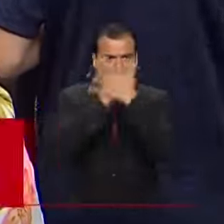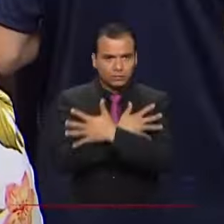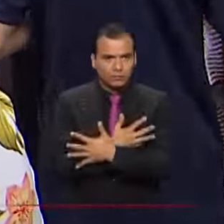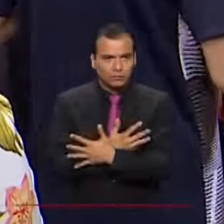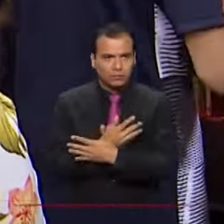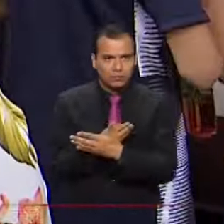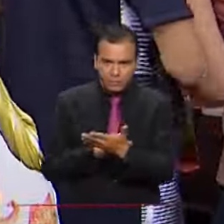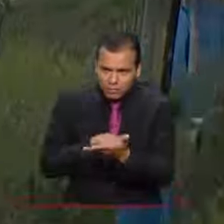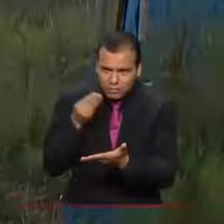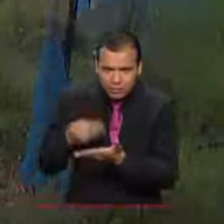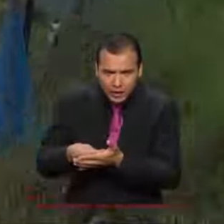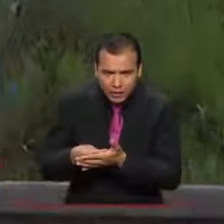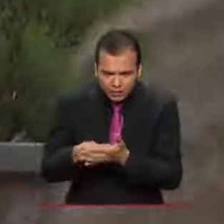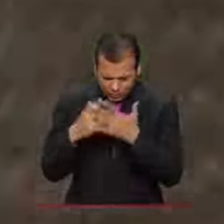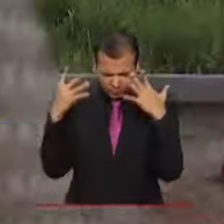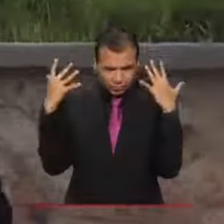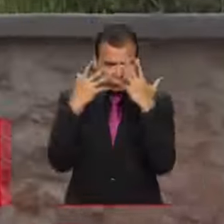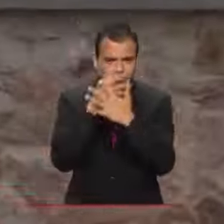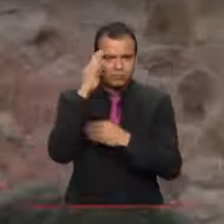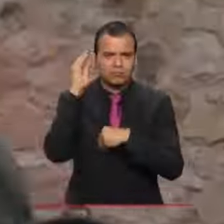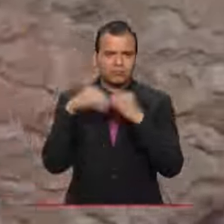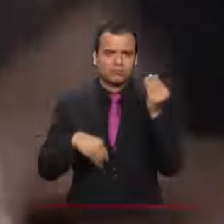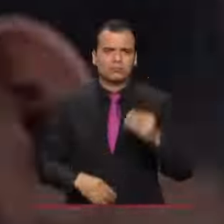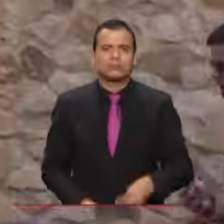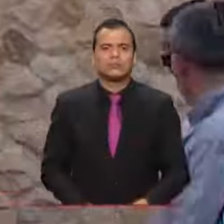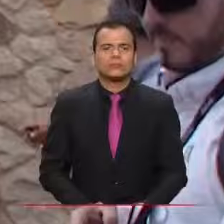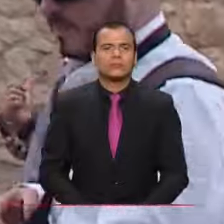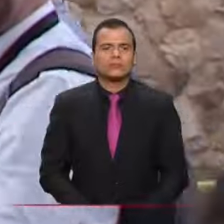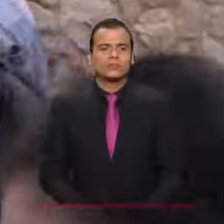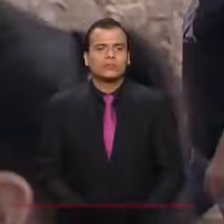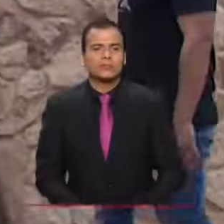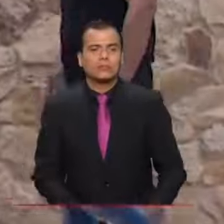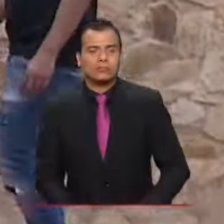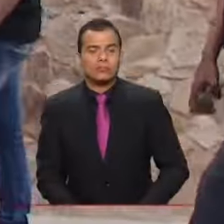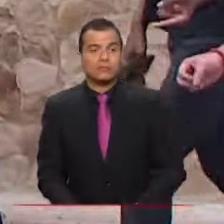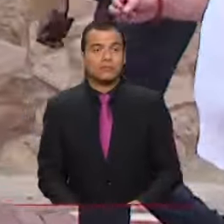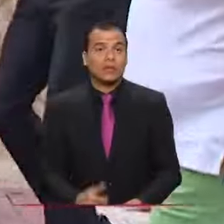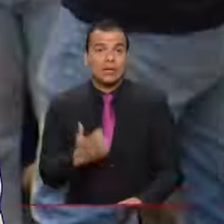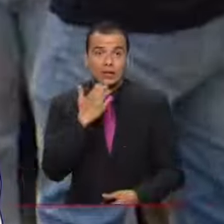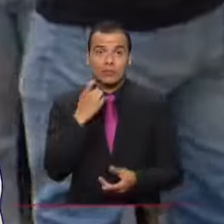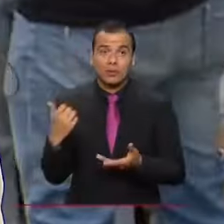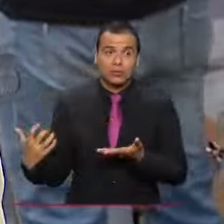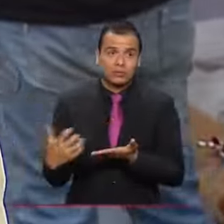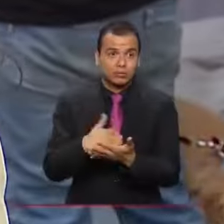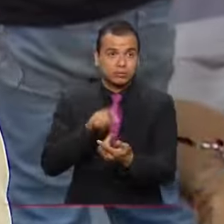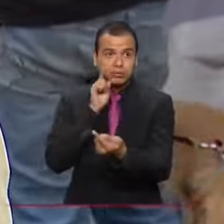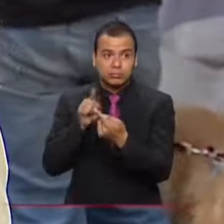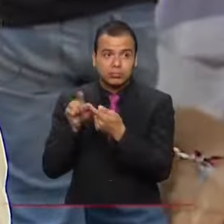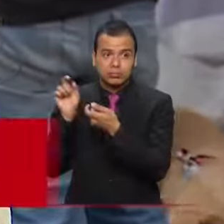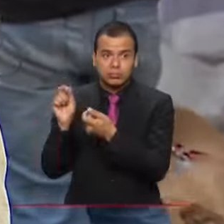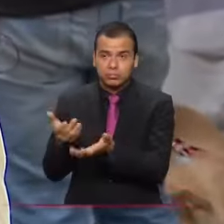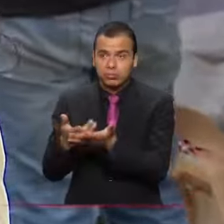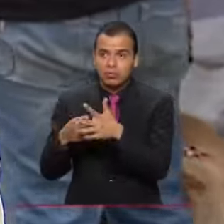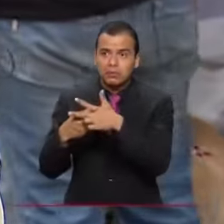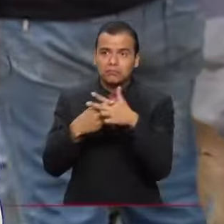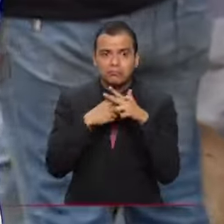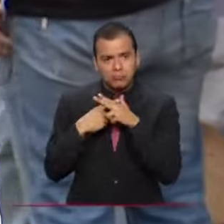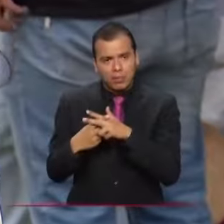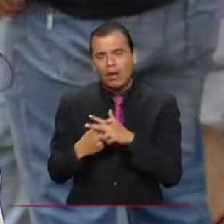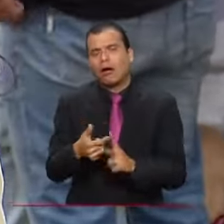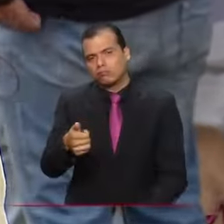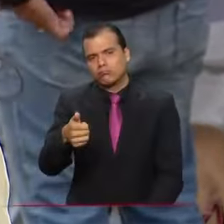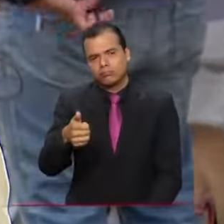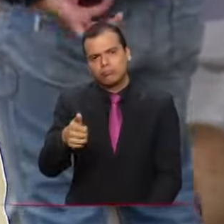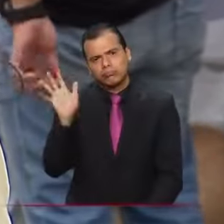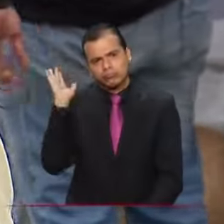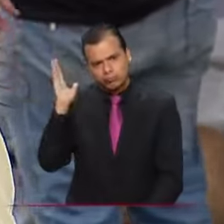pues no me parecería bien que cobraran la subida a Cristo Rey. Si es para el mantenimiento del lugar, creo que es adecuado, porque igual requiere